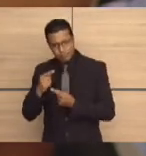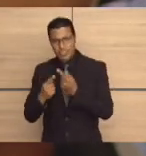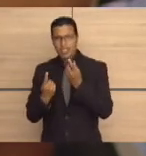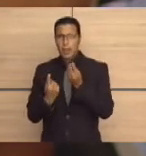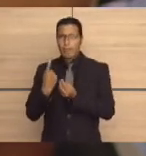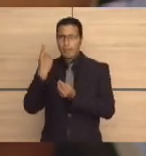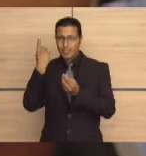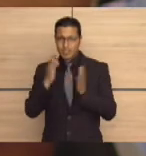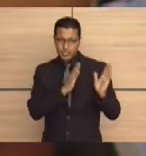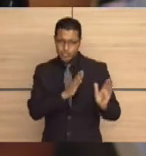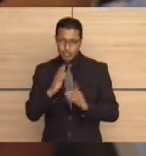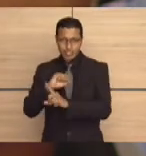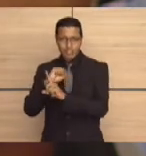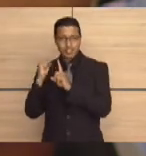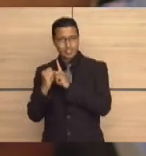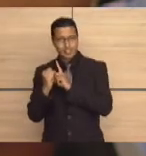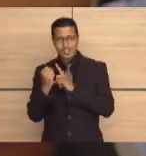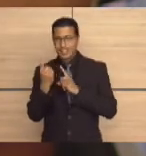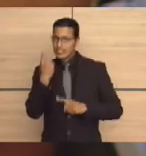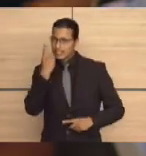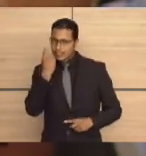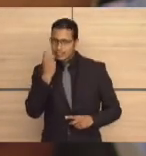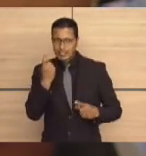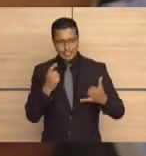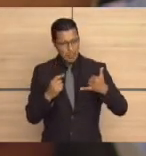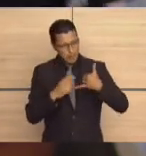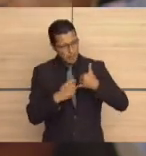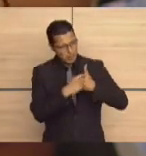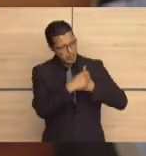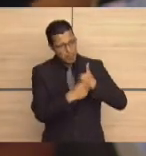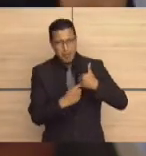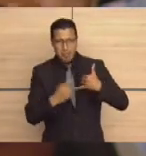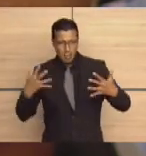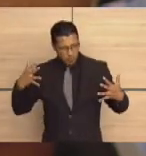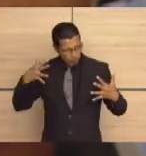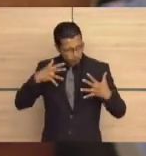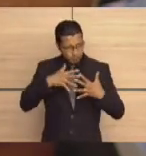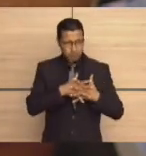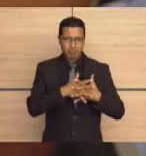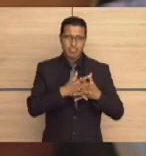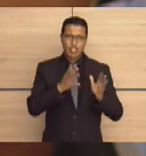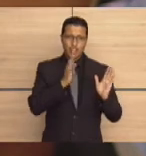orden social no logra incorporar todas esas regiones a un proyecto digno y valioso